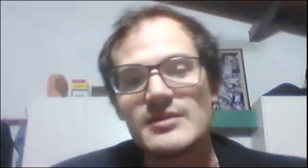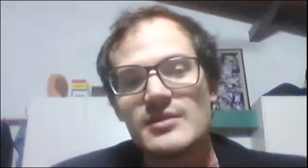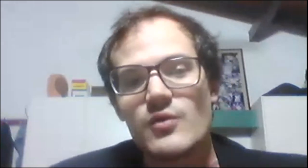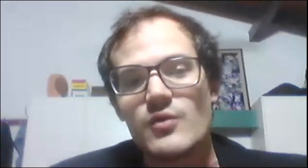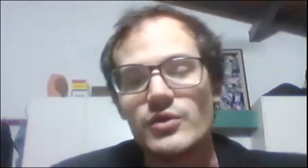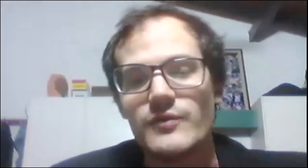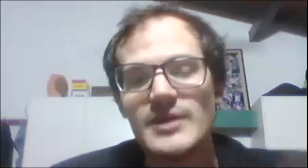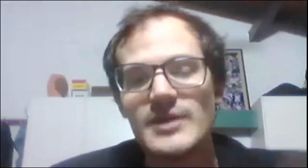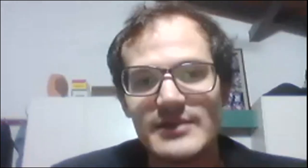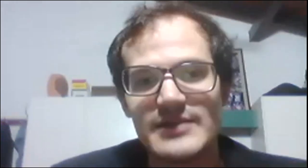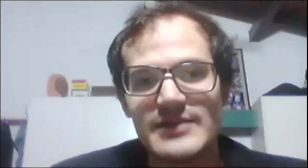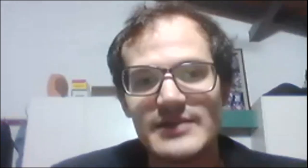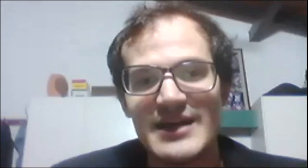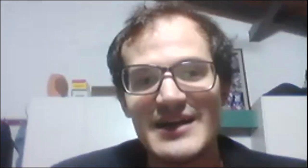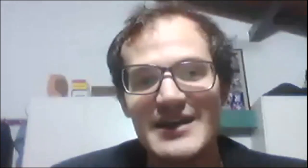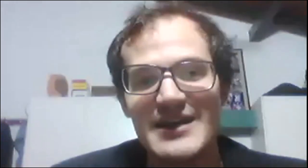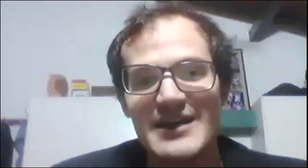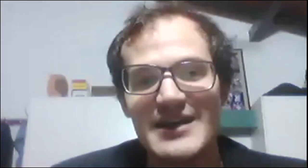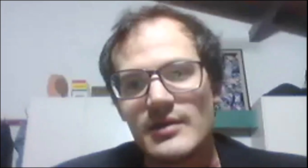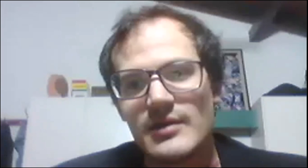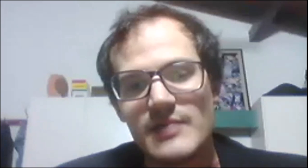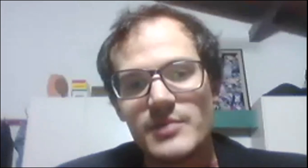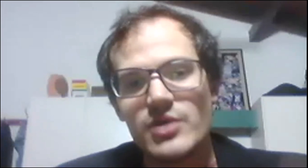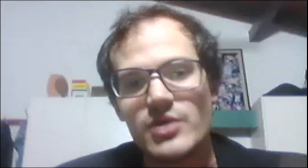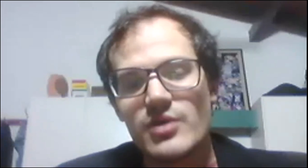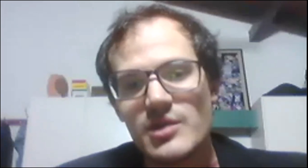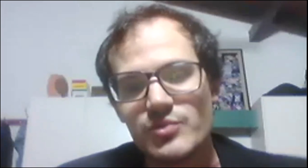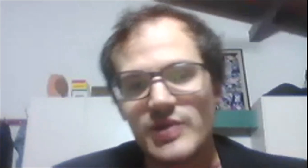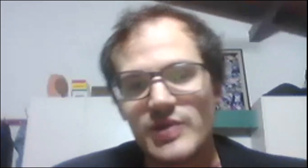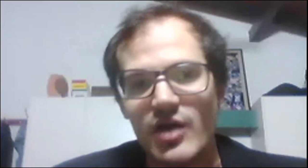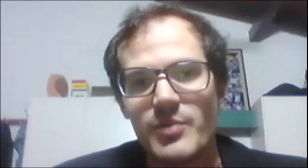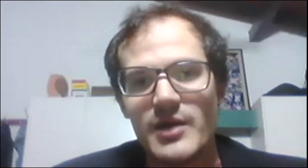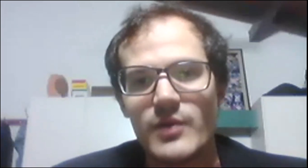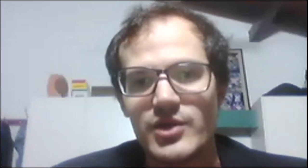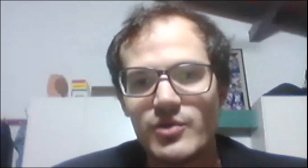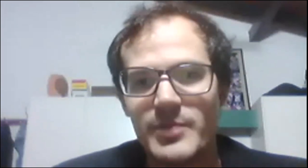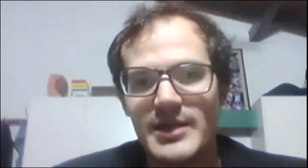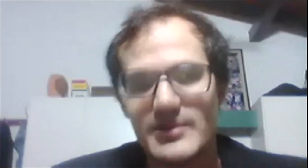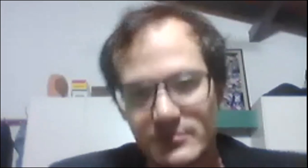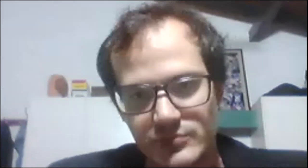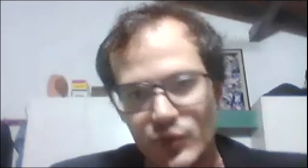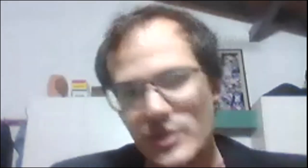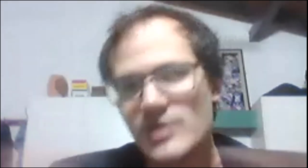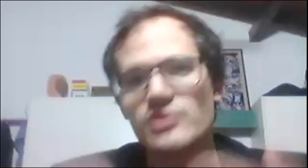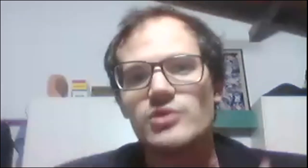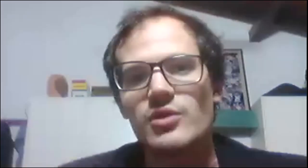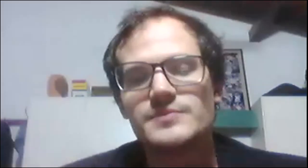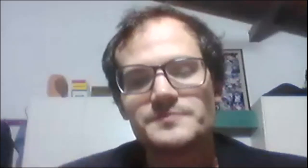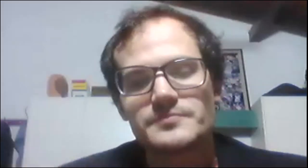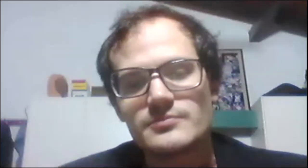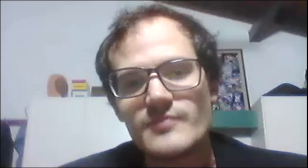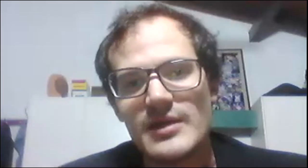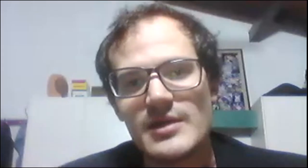1813, cuando viene el enviado de Buenos Aires a negociar el envío de diputados paraguayos para unirnos